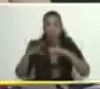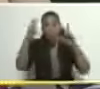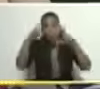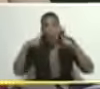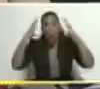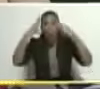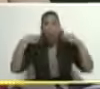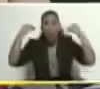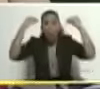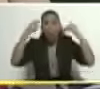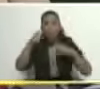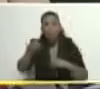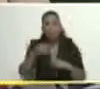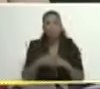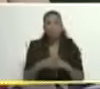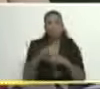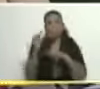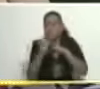holandeses.